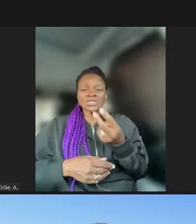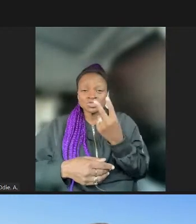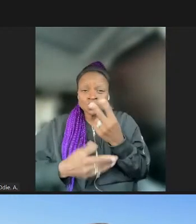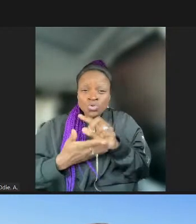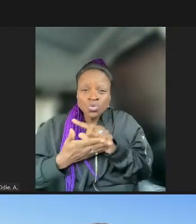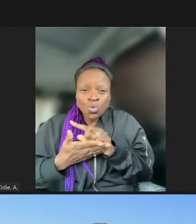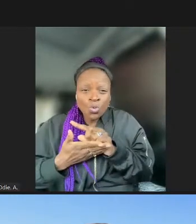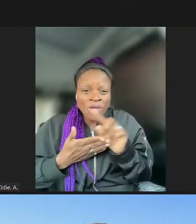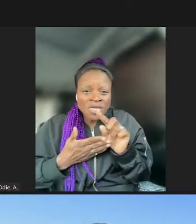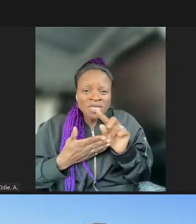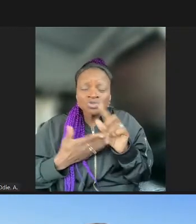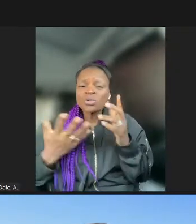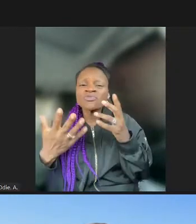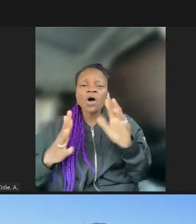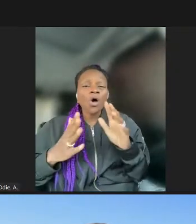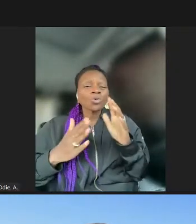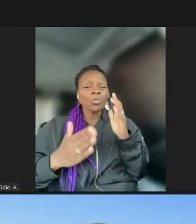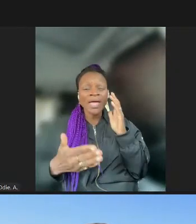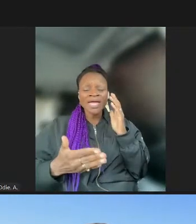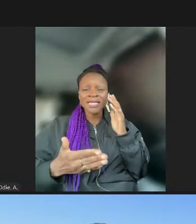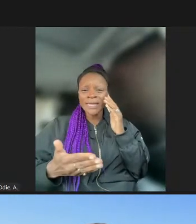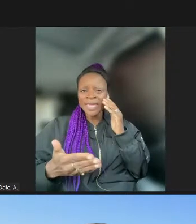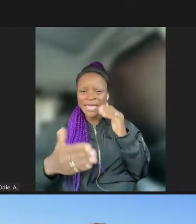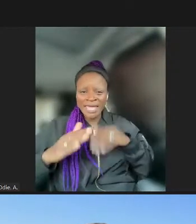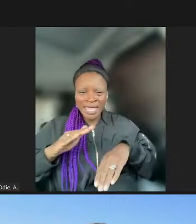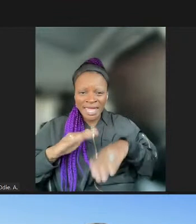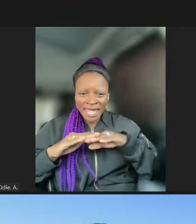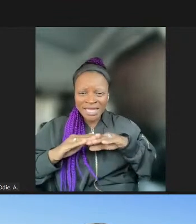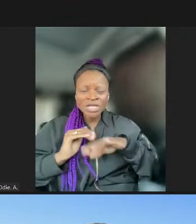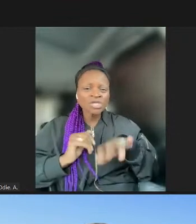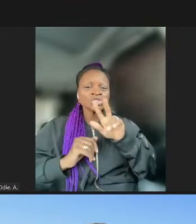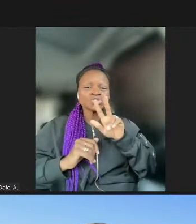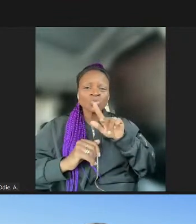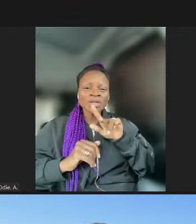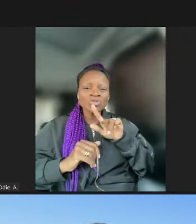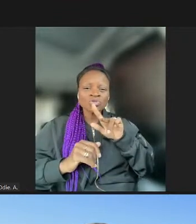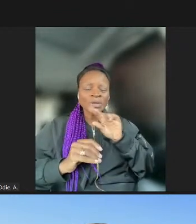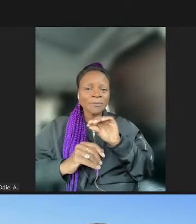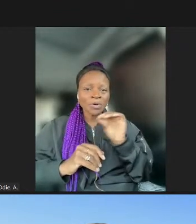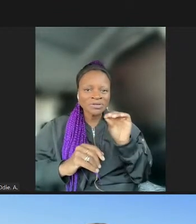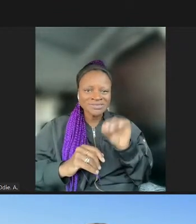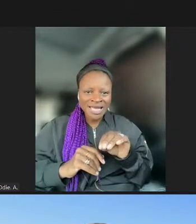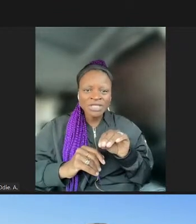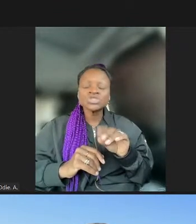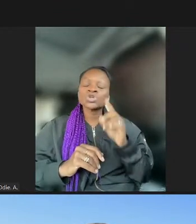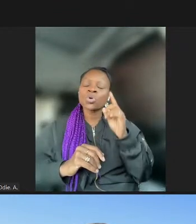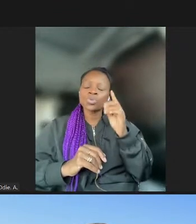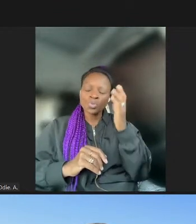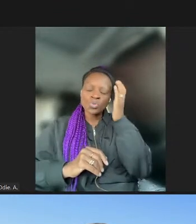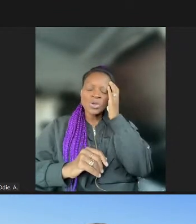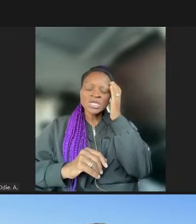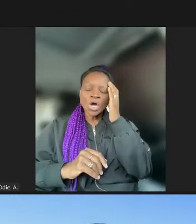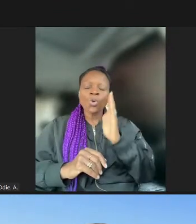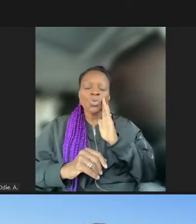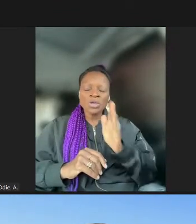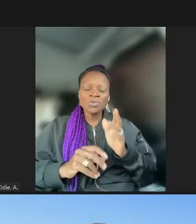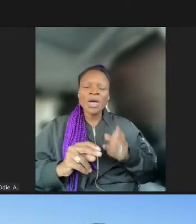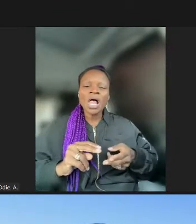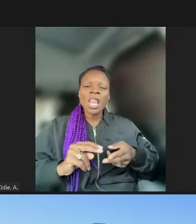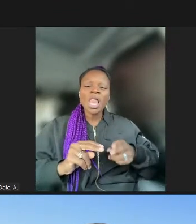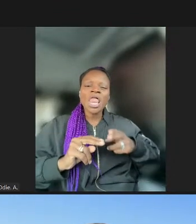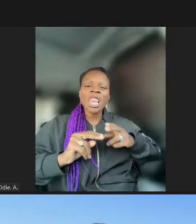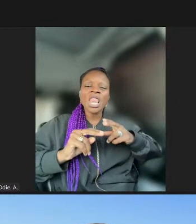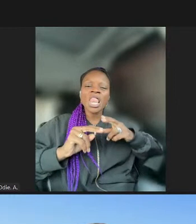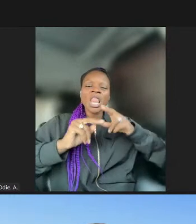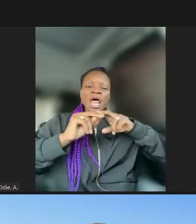media antes de el Día de Gracias, estoy very hopeful that this will just keep growing. And as Dr. Shendi said,